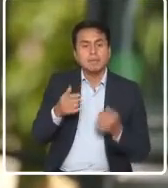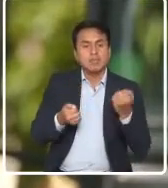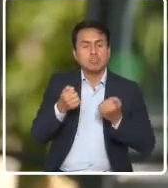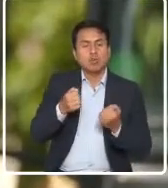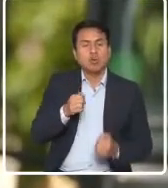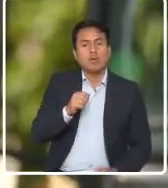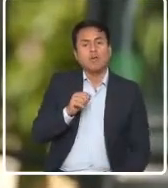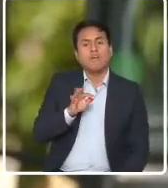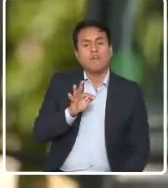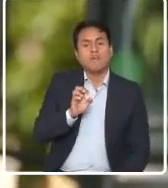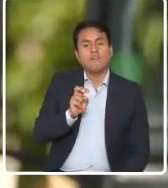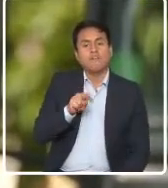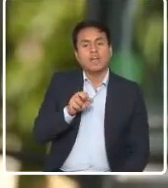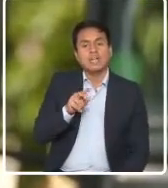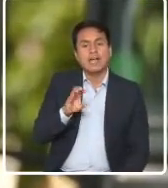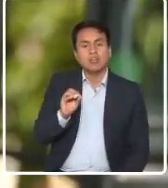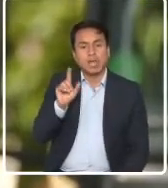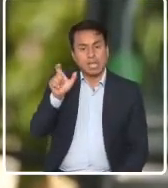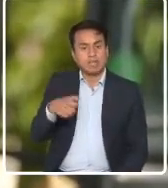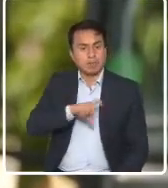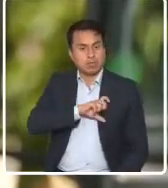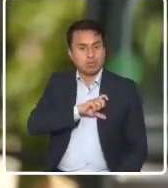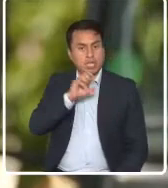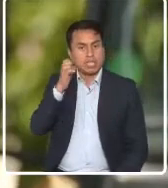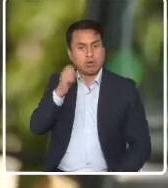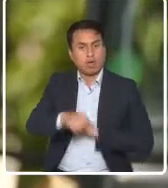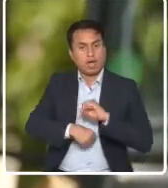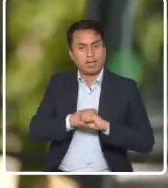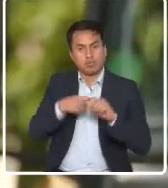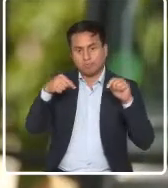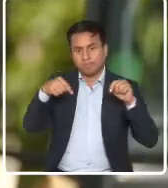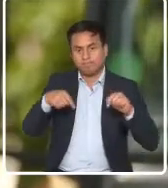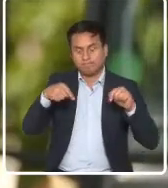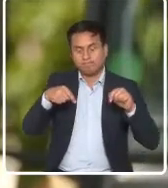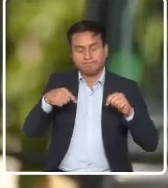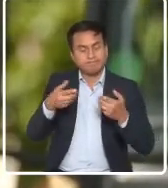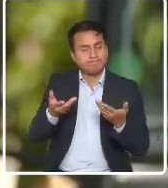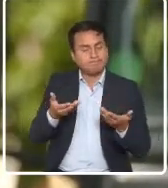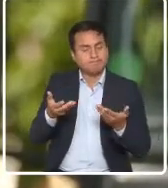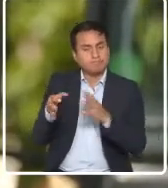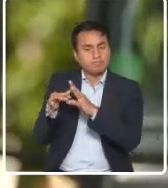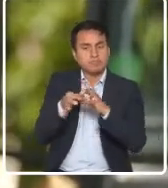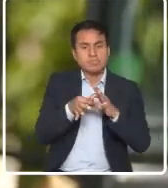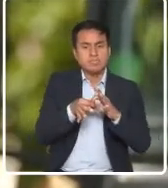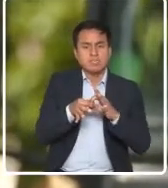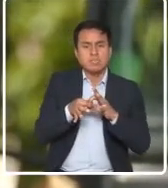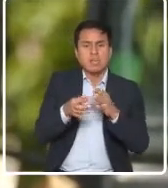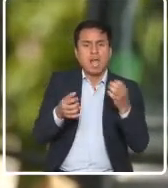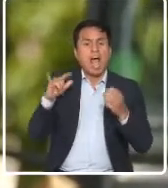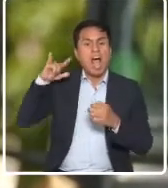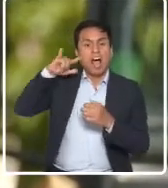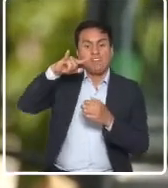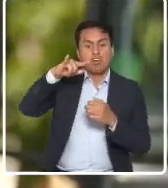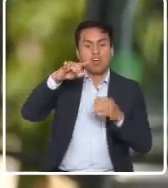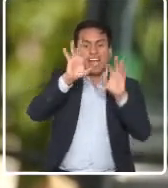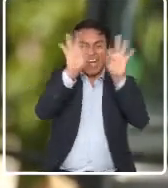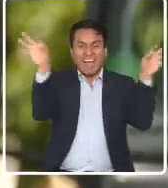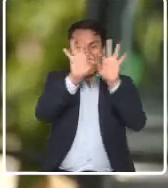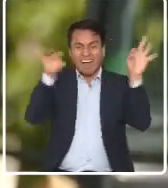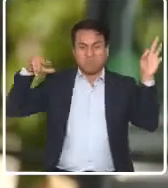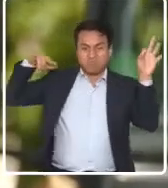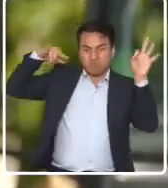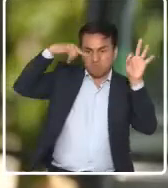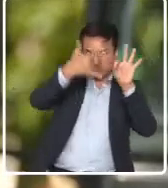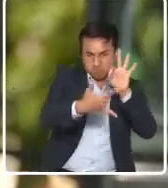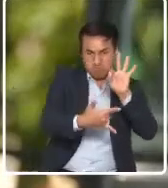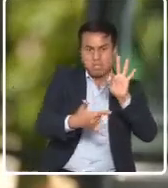Solanz, español, en enero de este año, que tuvieron un accidente en un avión que se enredó con cables por el